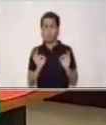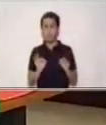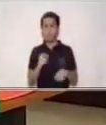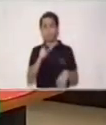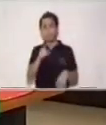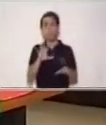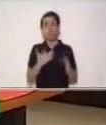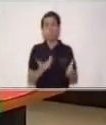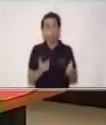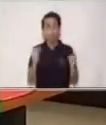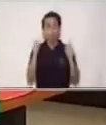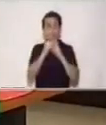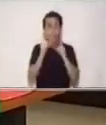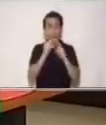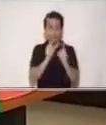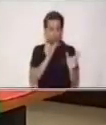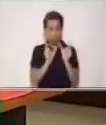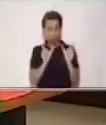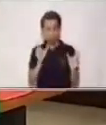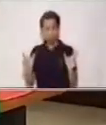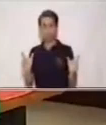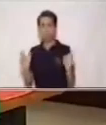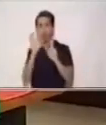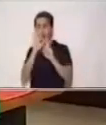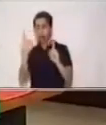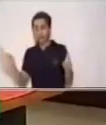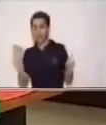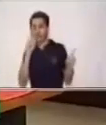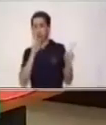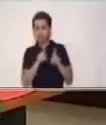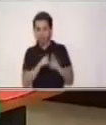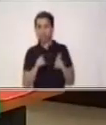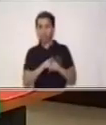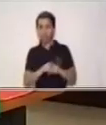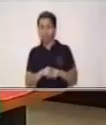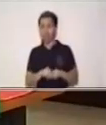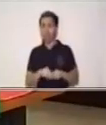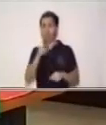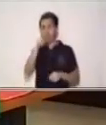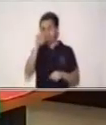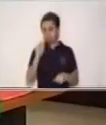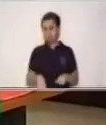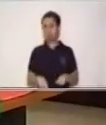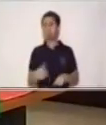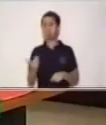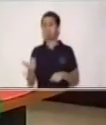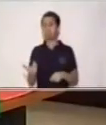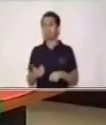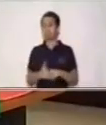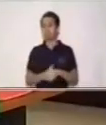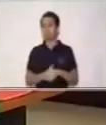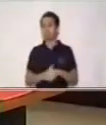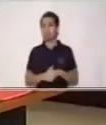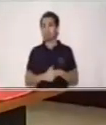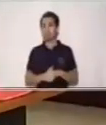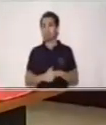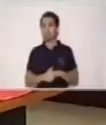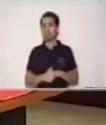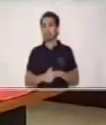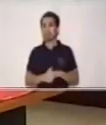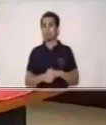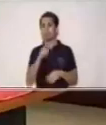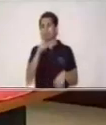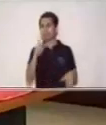sílabas, la formación de palabras y oraciones, ¿verdad? Para concluir, ten presente que debes guardar